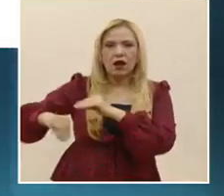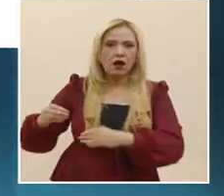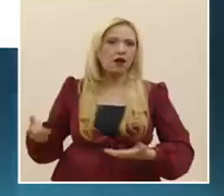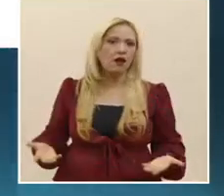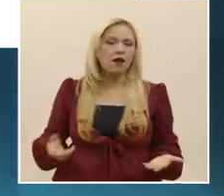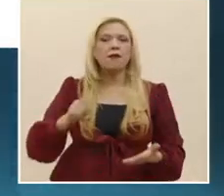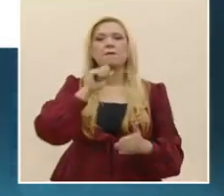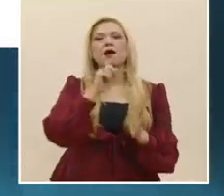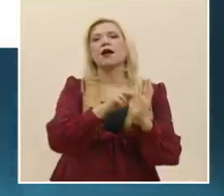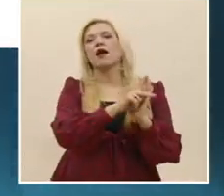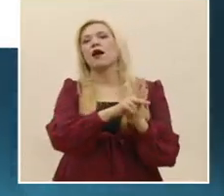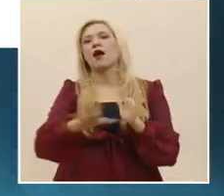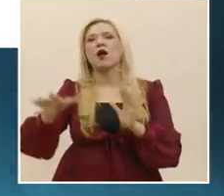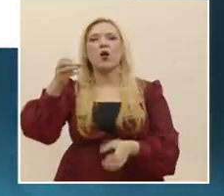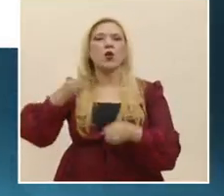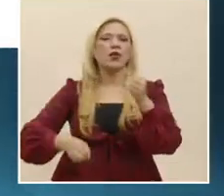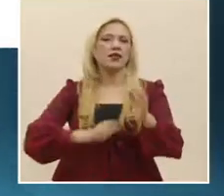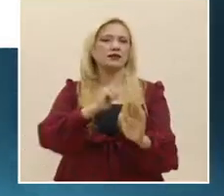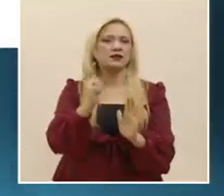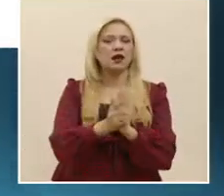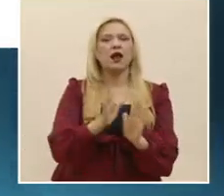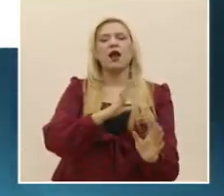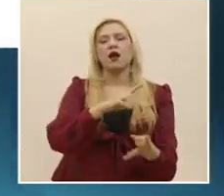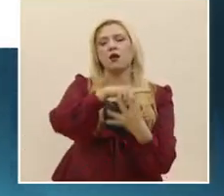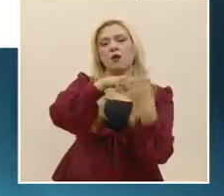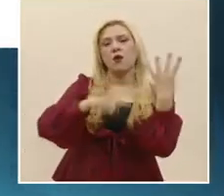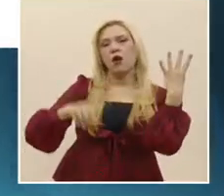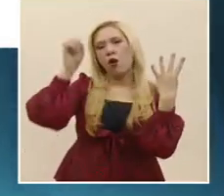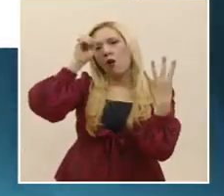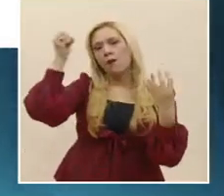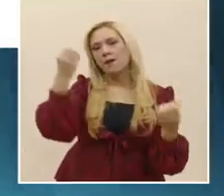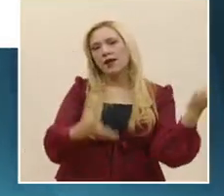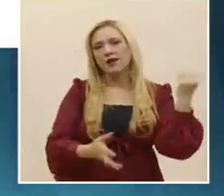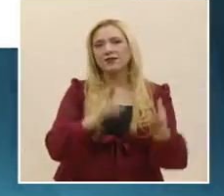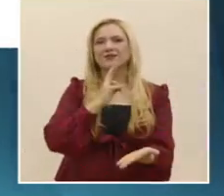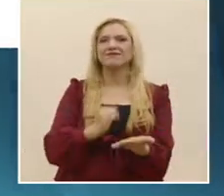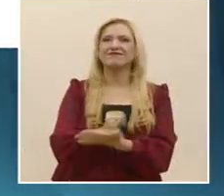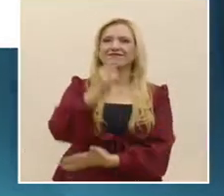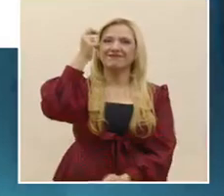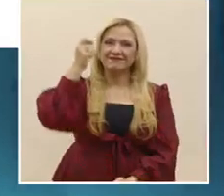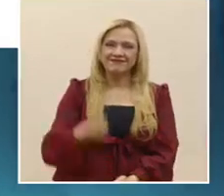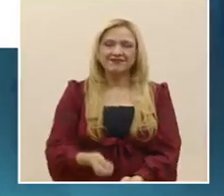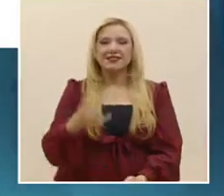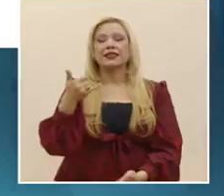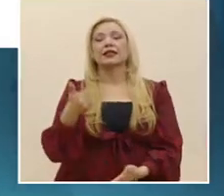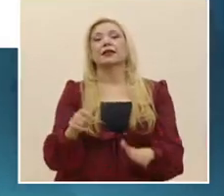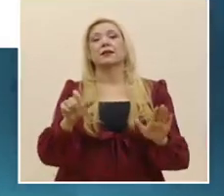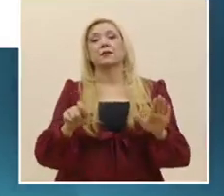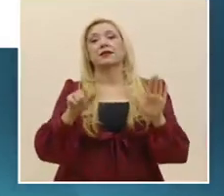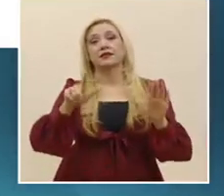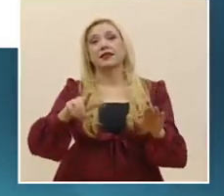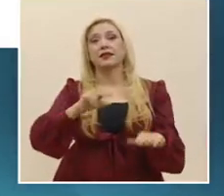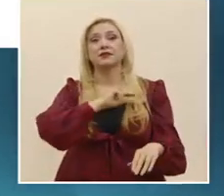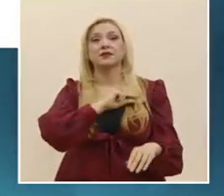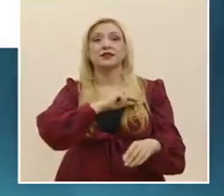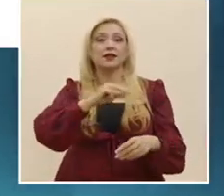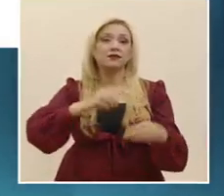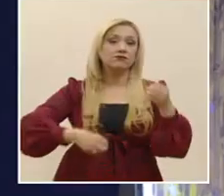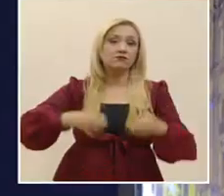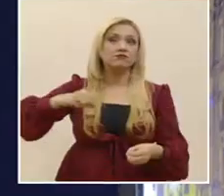también se publicaron 4 criterios de plenos regionales y 27 de tribunales colegiados de circuito.